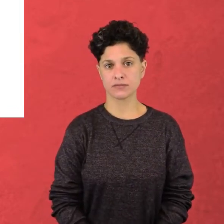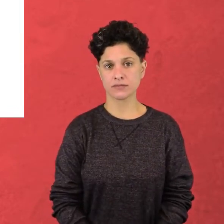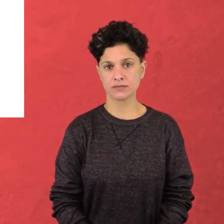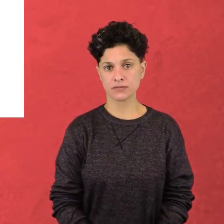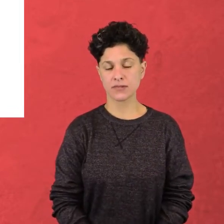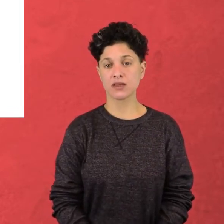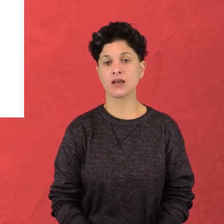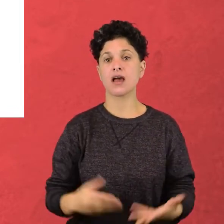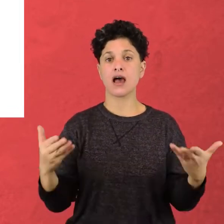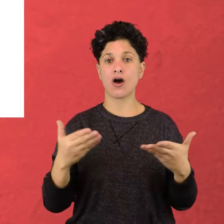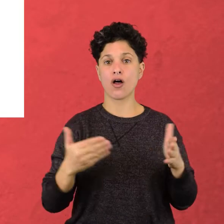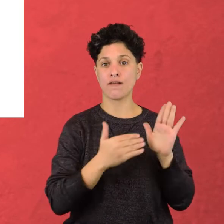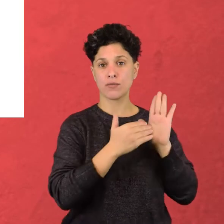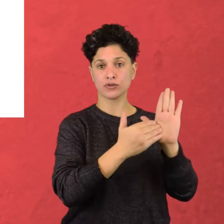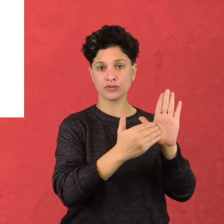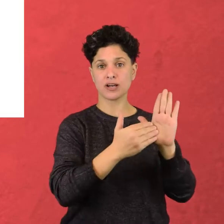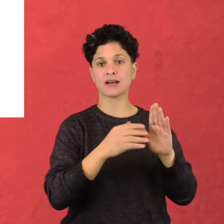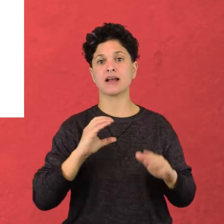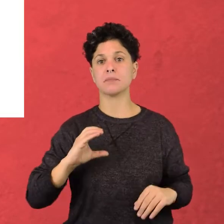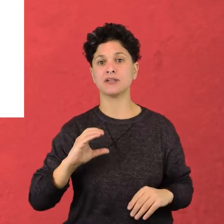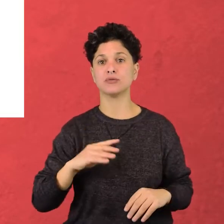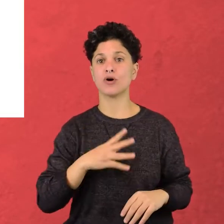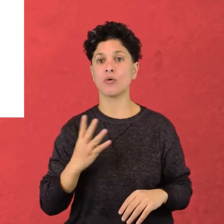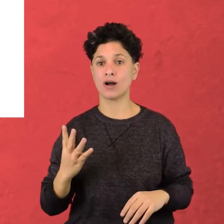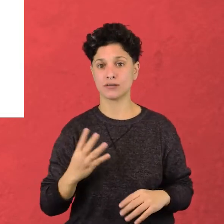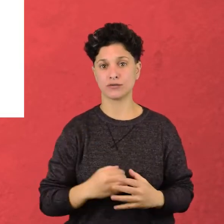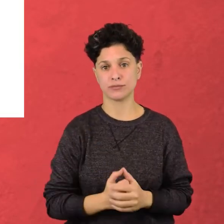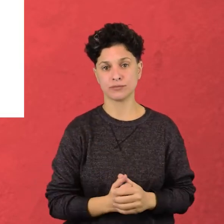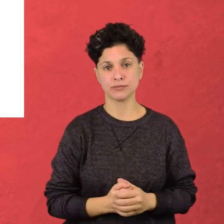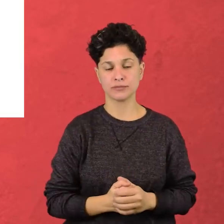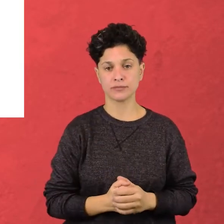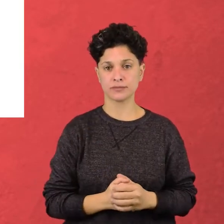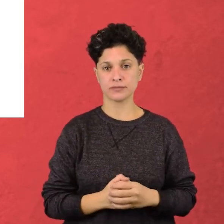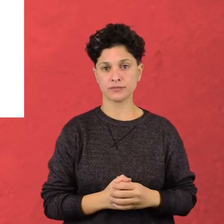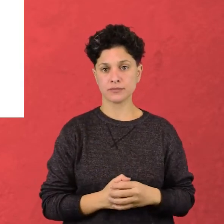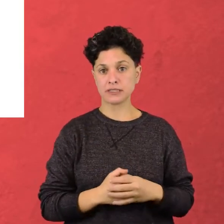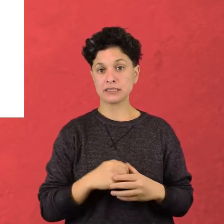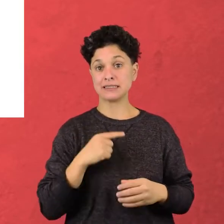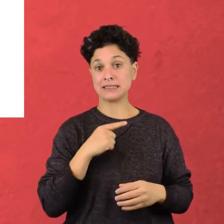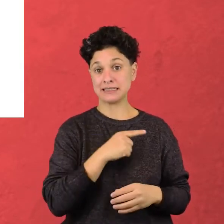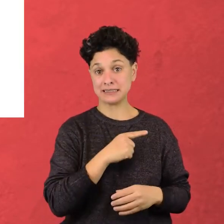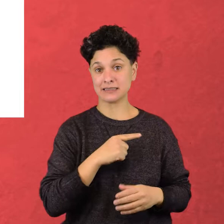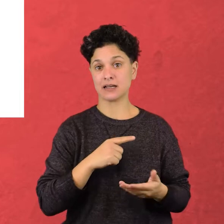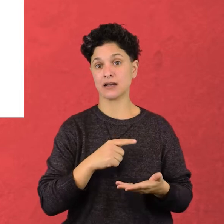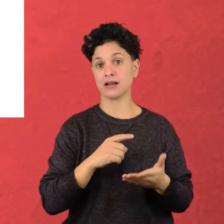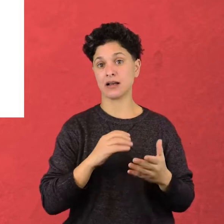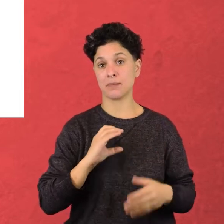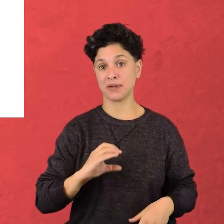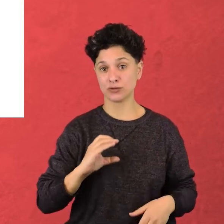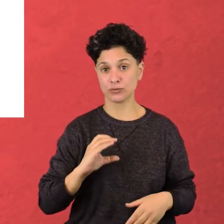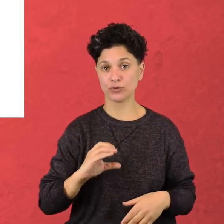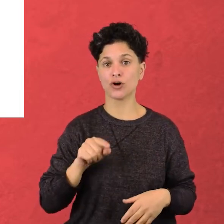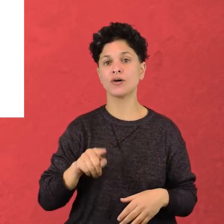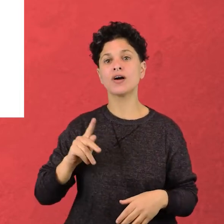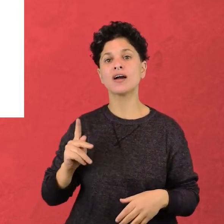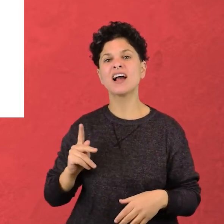Vamos a ver el capítulo 4. En este capítulo 4